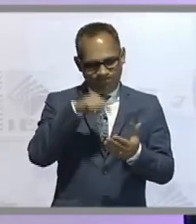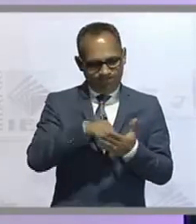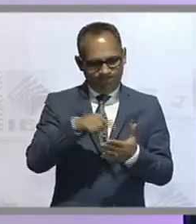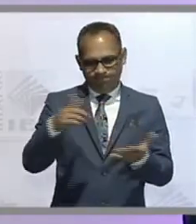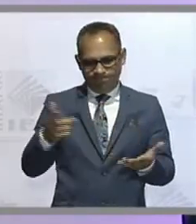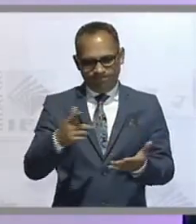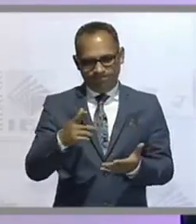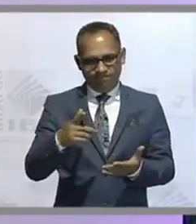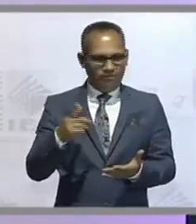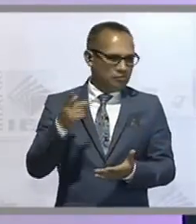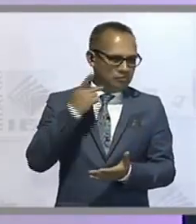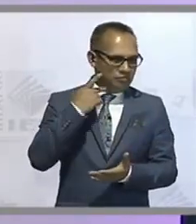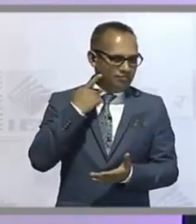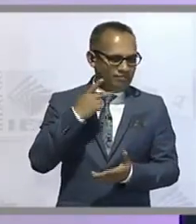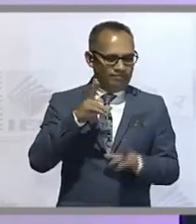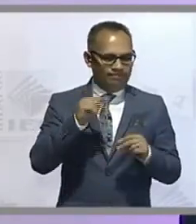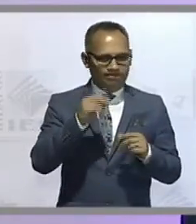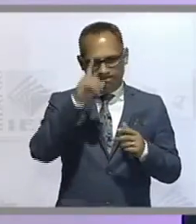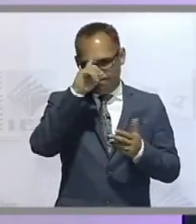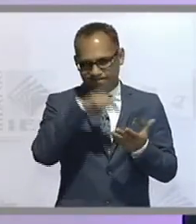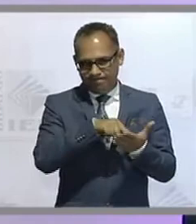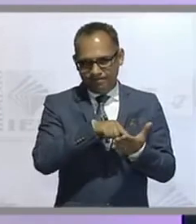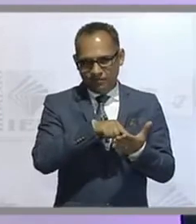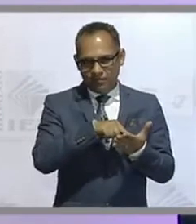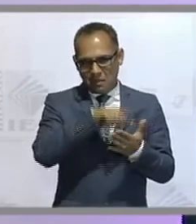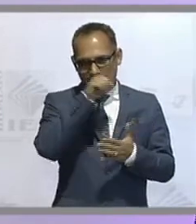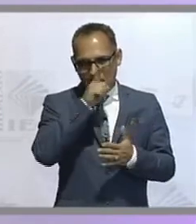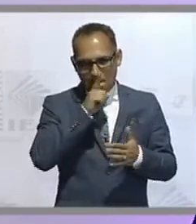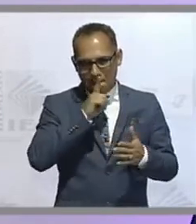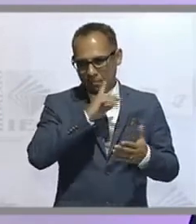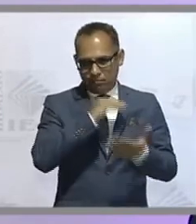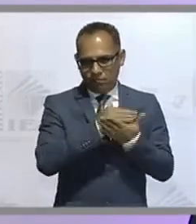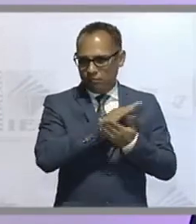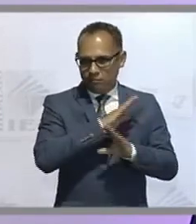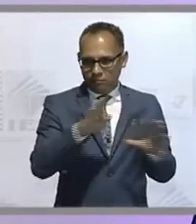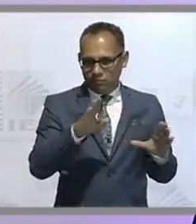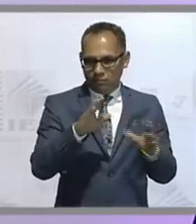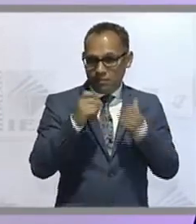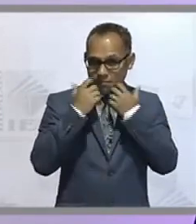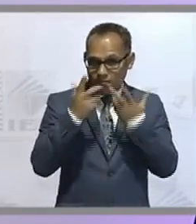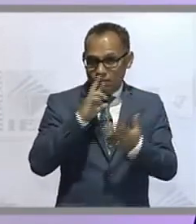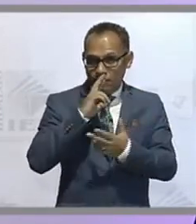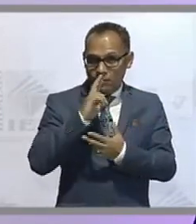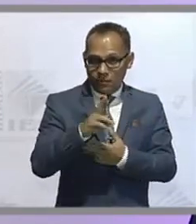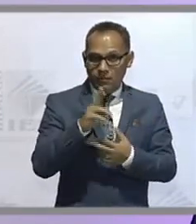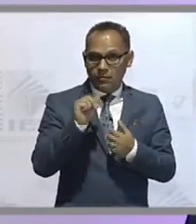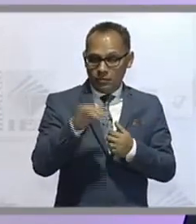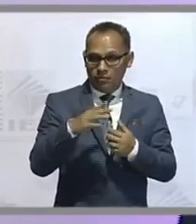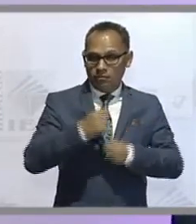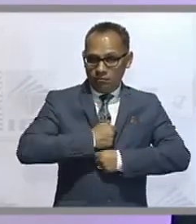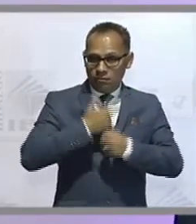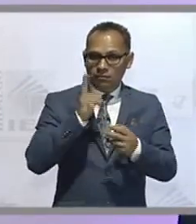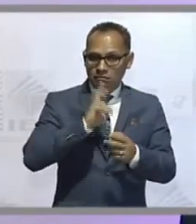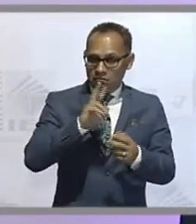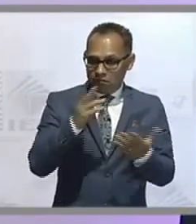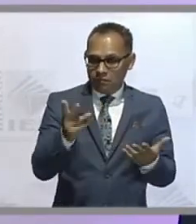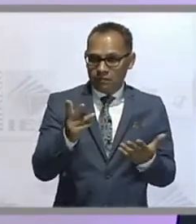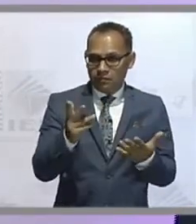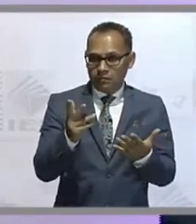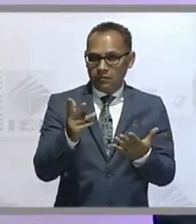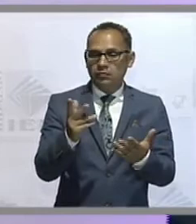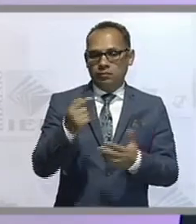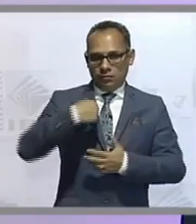más mentiras nosotros queremos respuestas por lo dicho yo propongo indicó